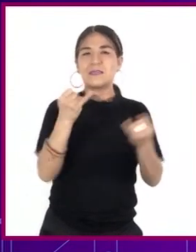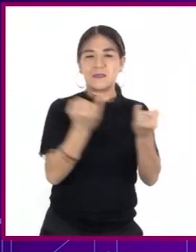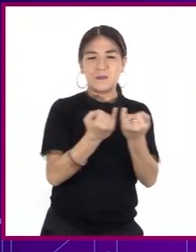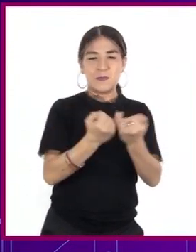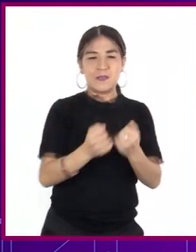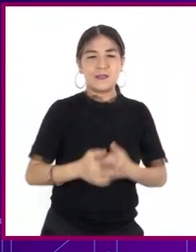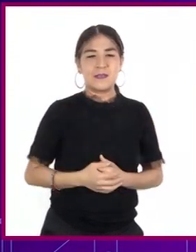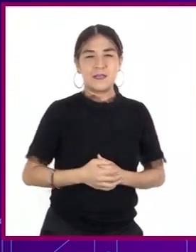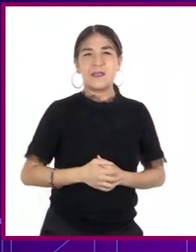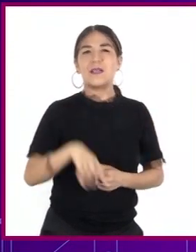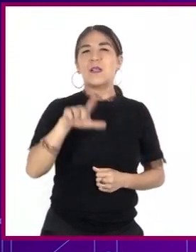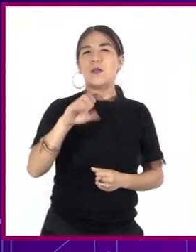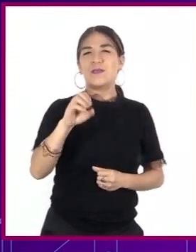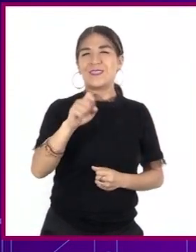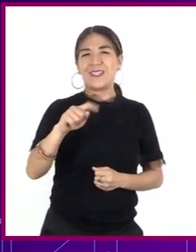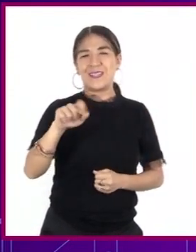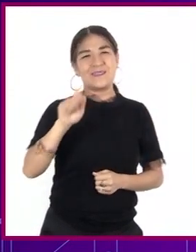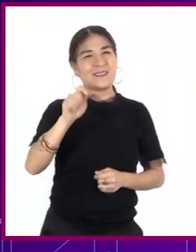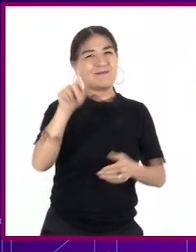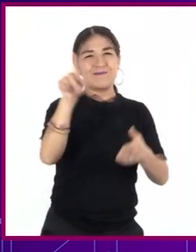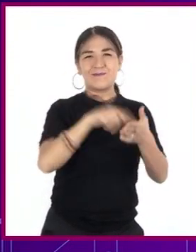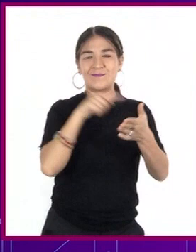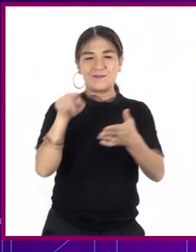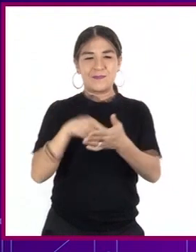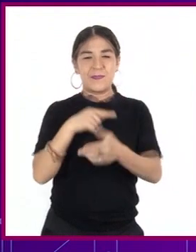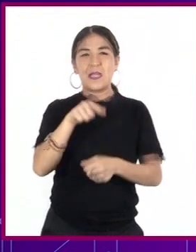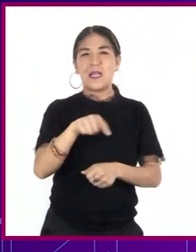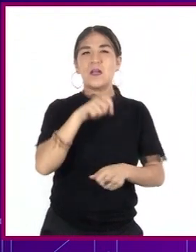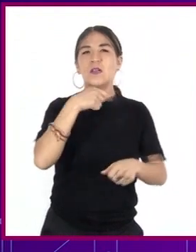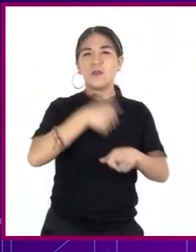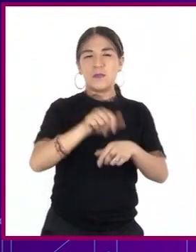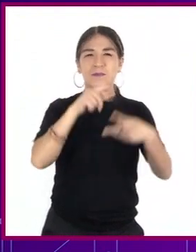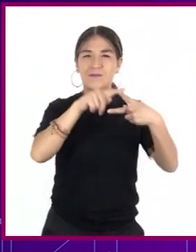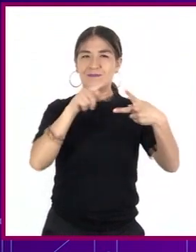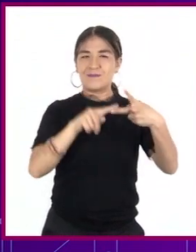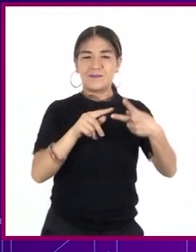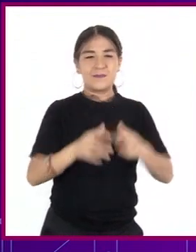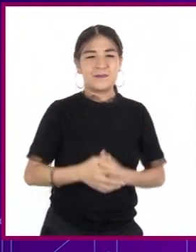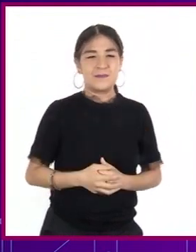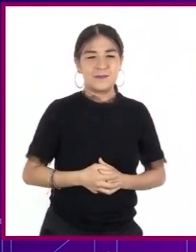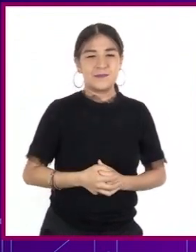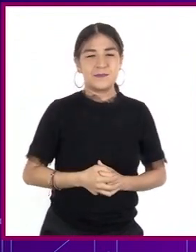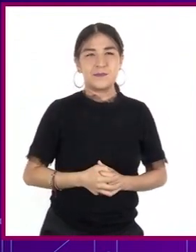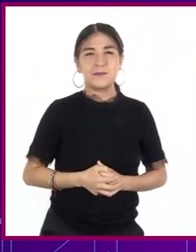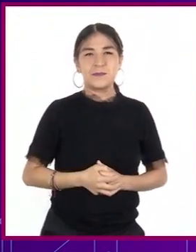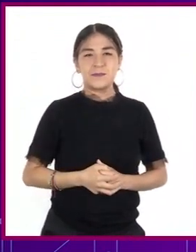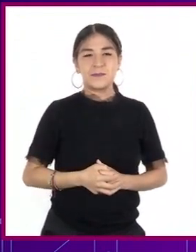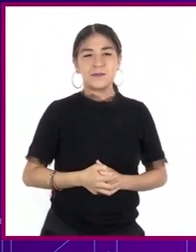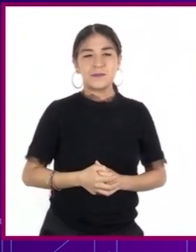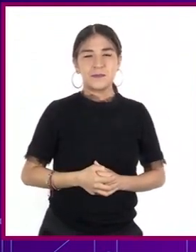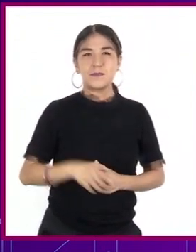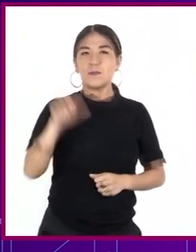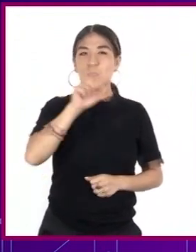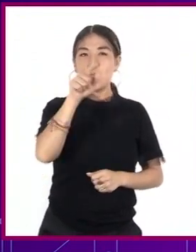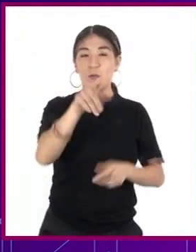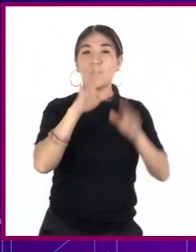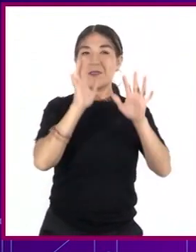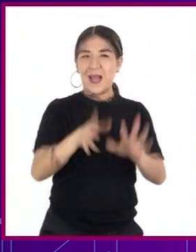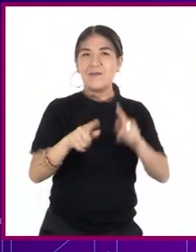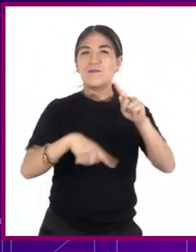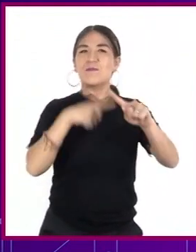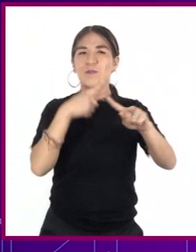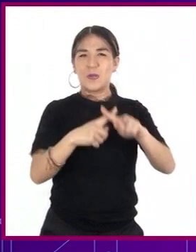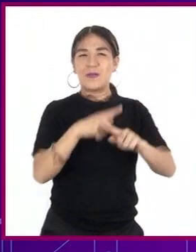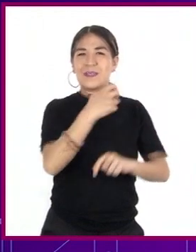este caso, losetas que se encuentran en el numerador y en el denominador. Al realizar la